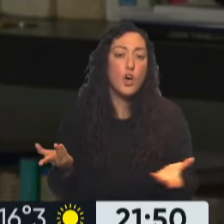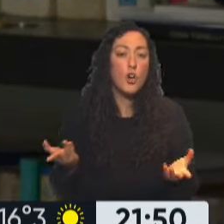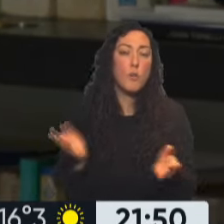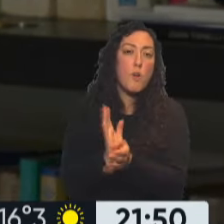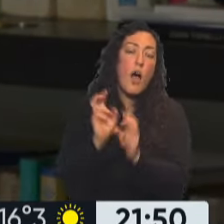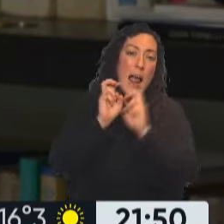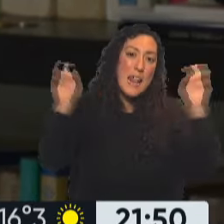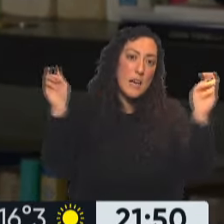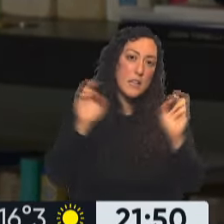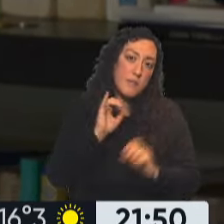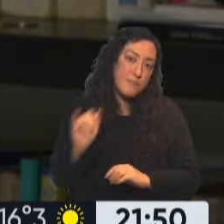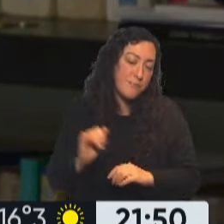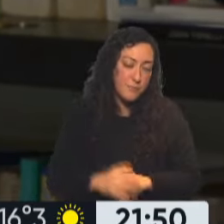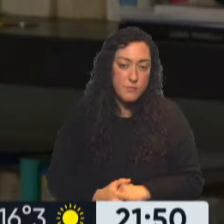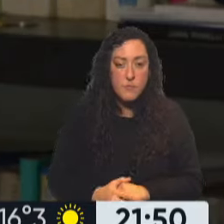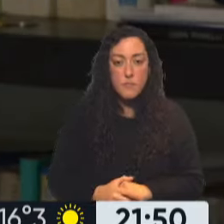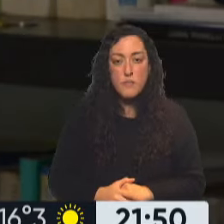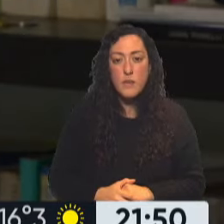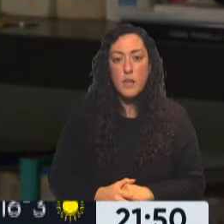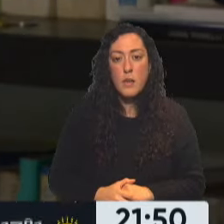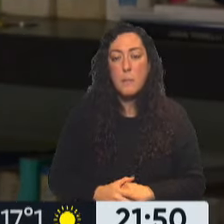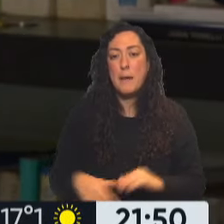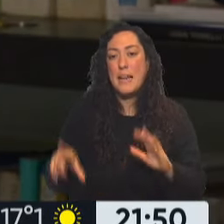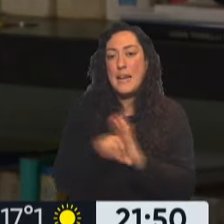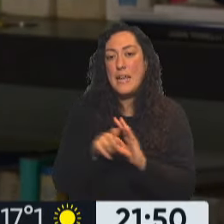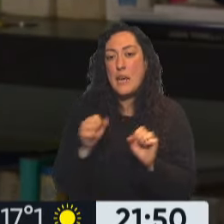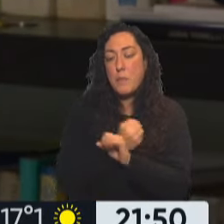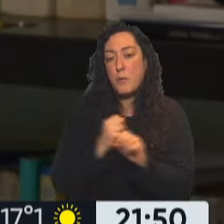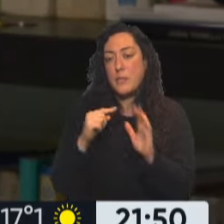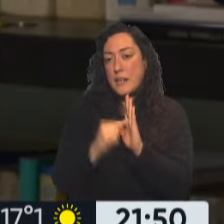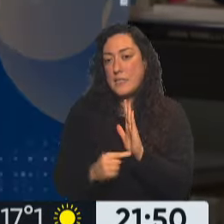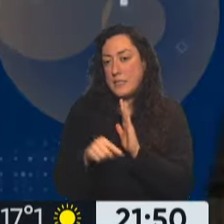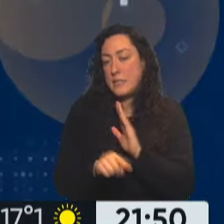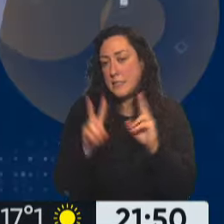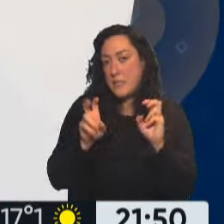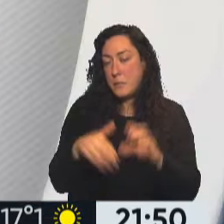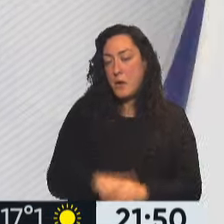alerta al Congreso de la Nación para que sancione una ley de estas características.